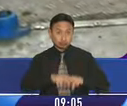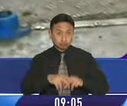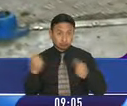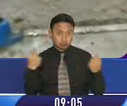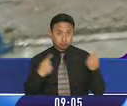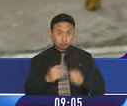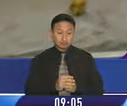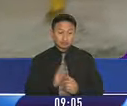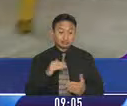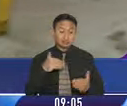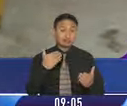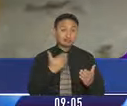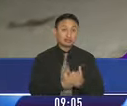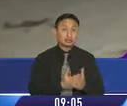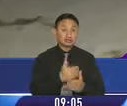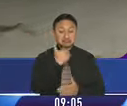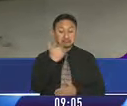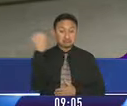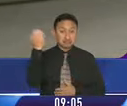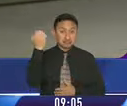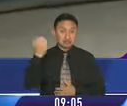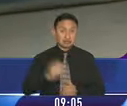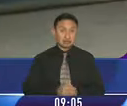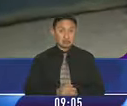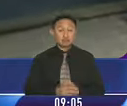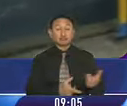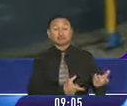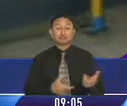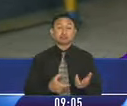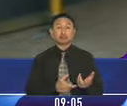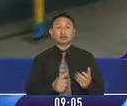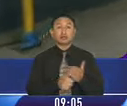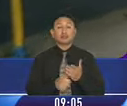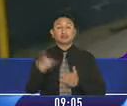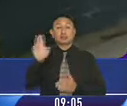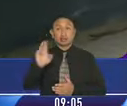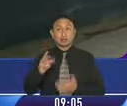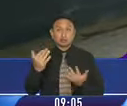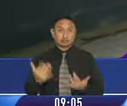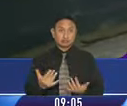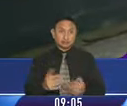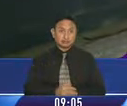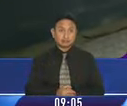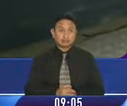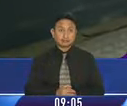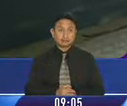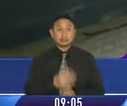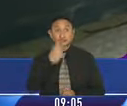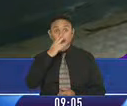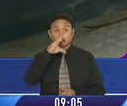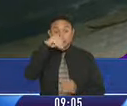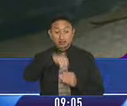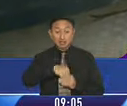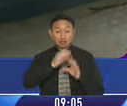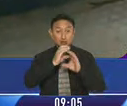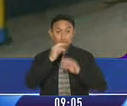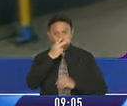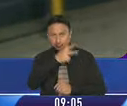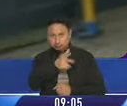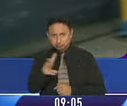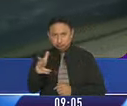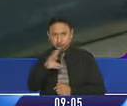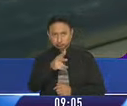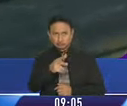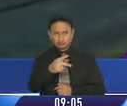el arribo de alguna ambulancia, ya sea del Cuerpo de Bomberos o del Ministerio de Salud Pública. Estamos mostrando la parte interna del bus, cómo